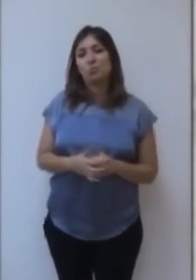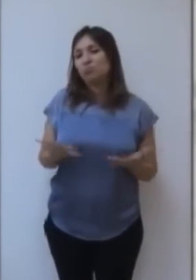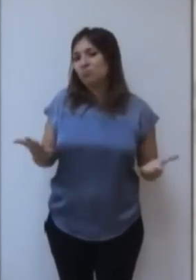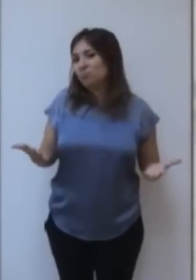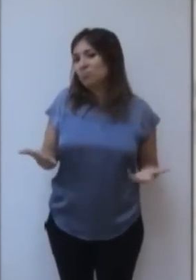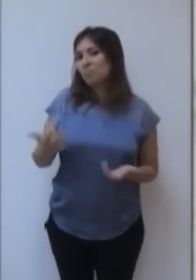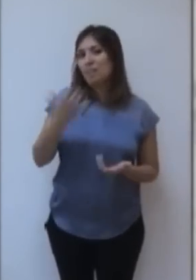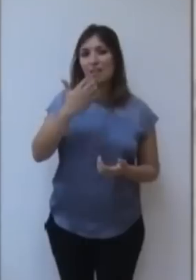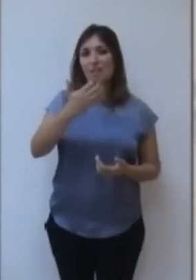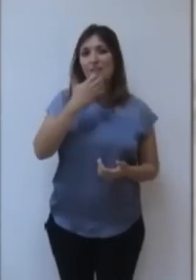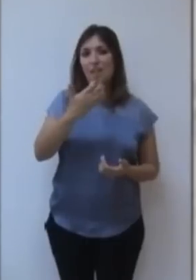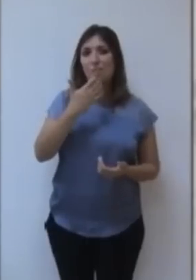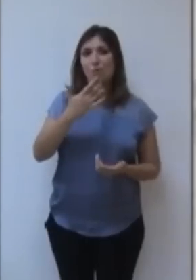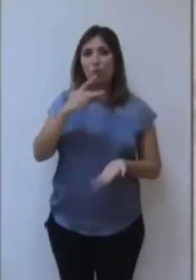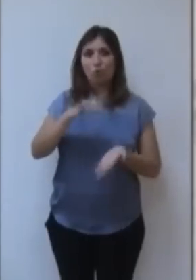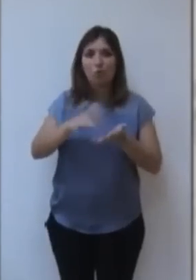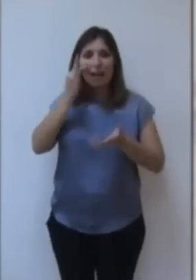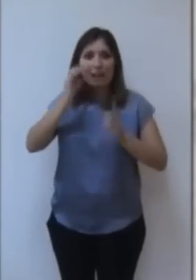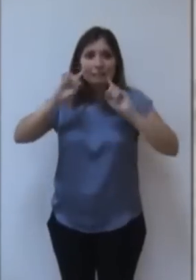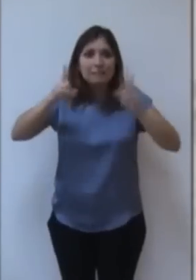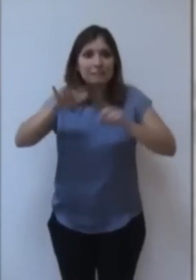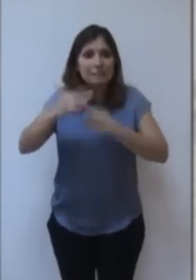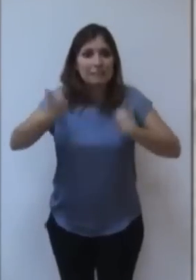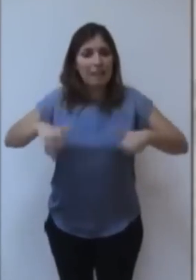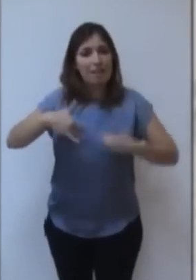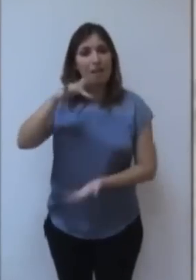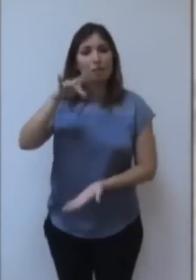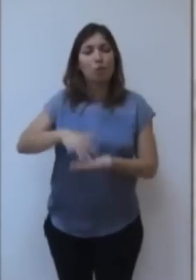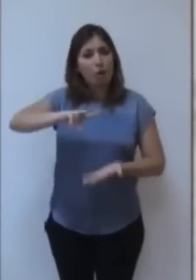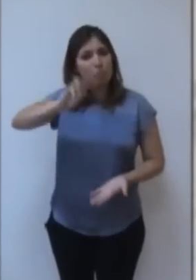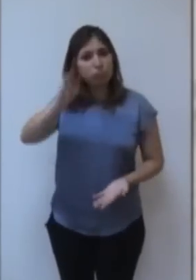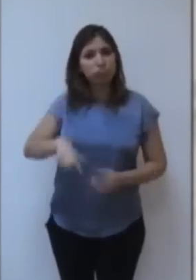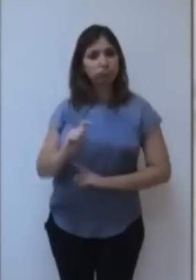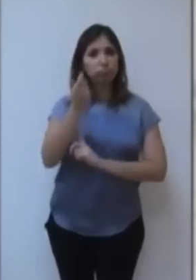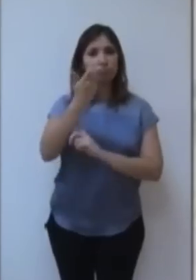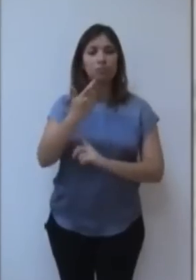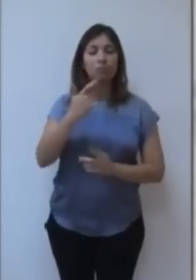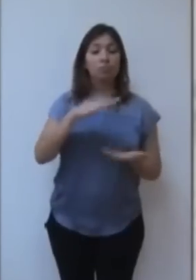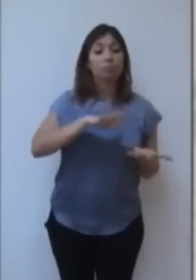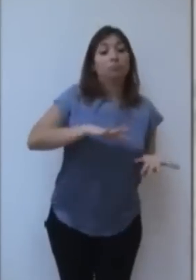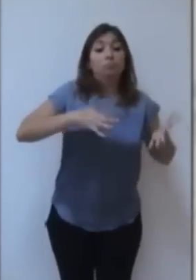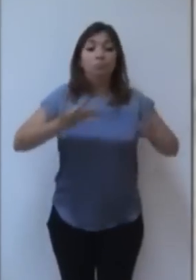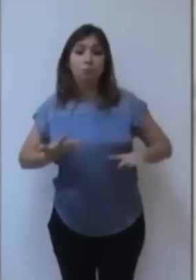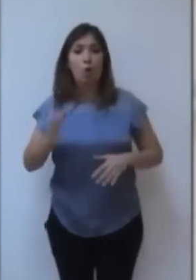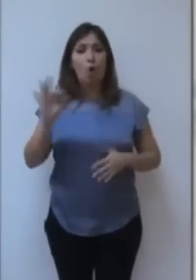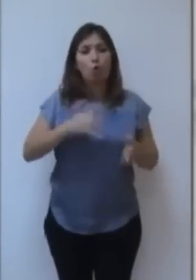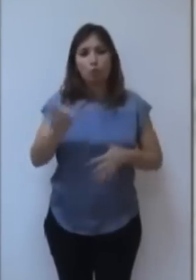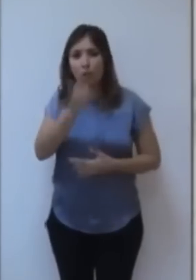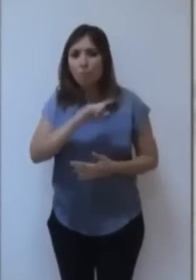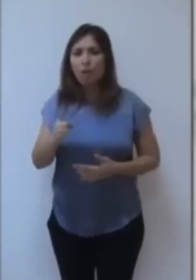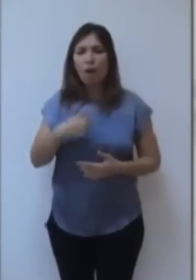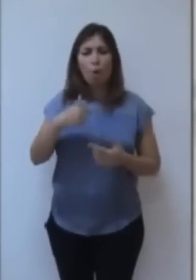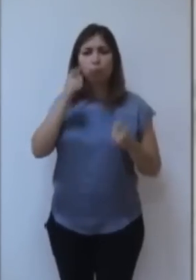por ejemplo, casos en los que se indiquen, pues mira, desde que se aplica esto o no se aplica, desde que hemos visto en